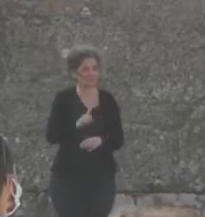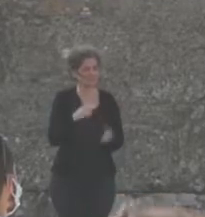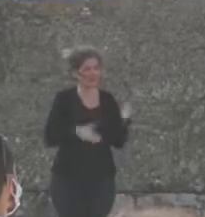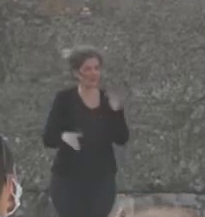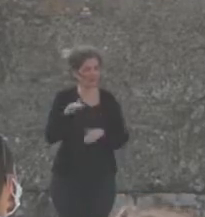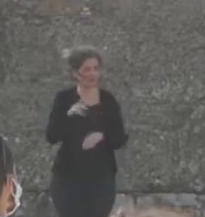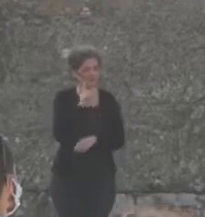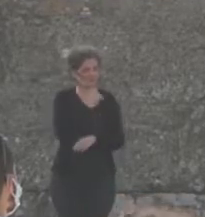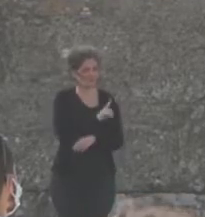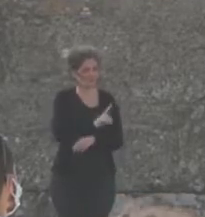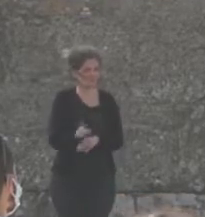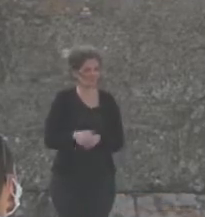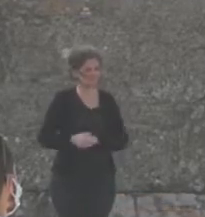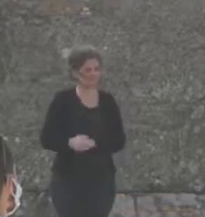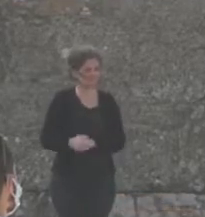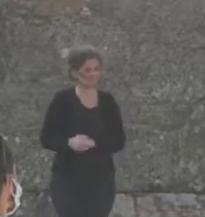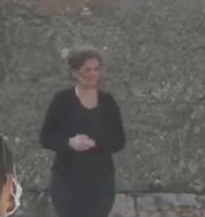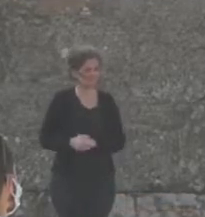nadar tampouco, non?